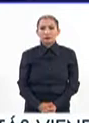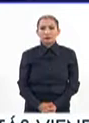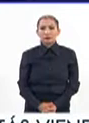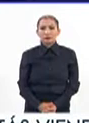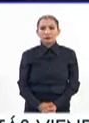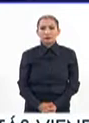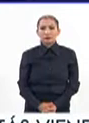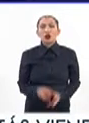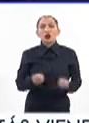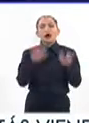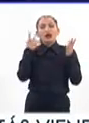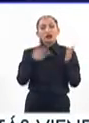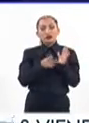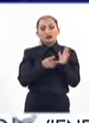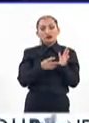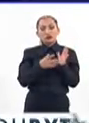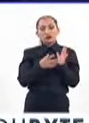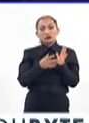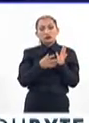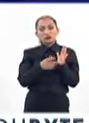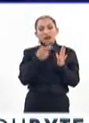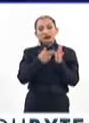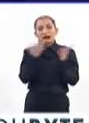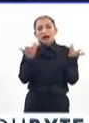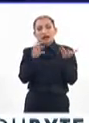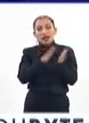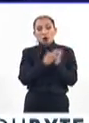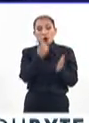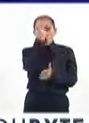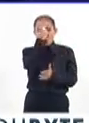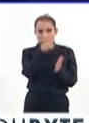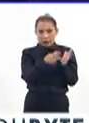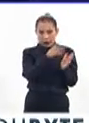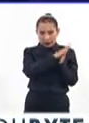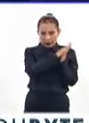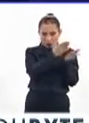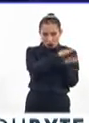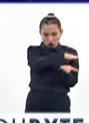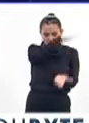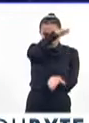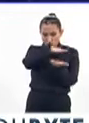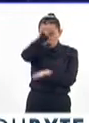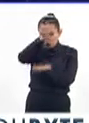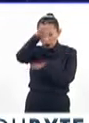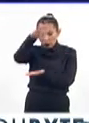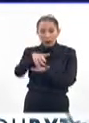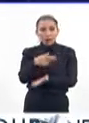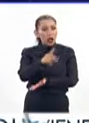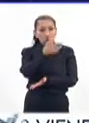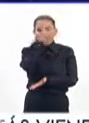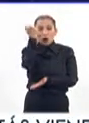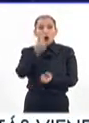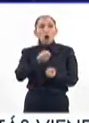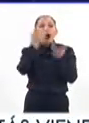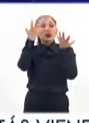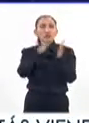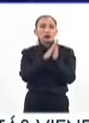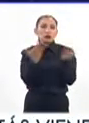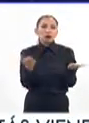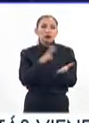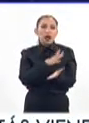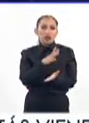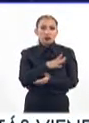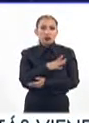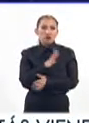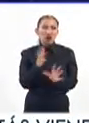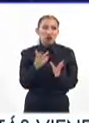¿Cuántas ediciones lleva? Bueno, es una sola edición. Ajá. Lo que pasa es que no estoy seguro de cuántos se imprimieron, pero pues